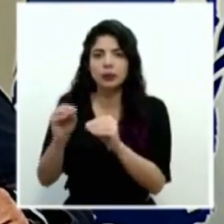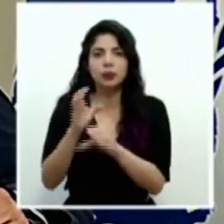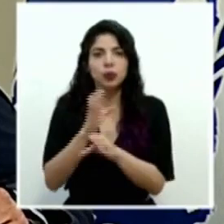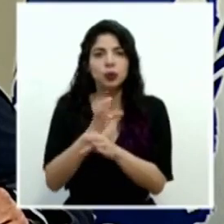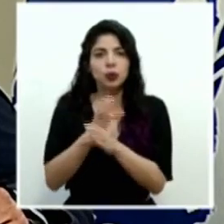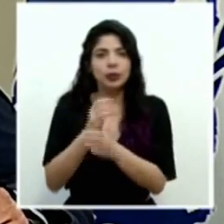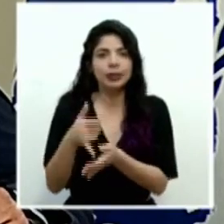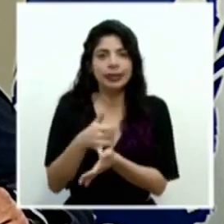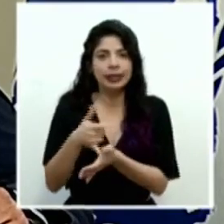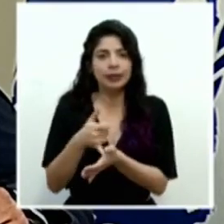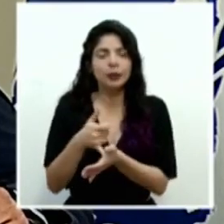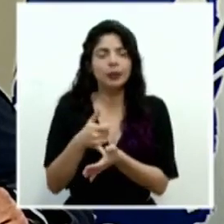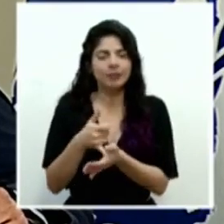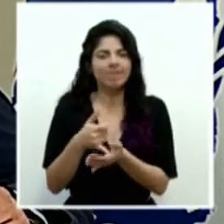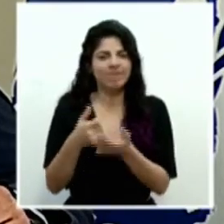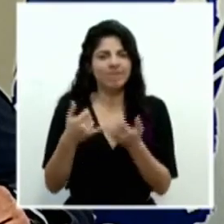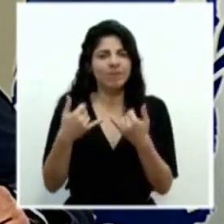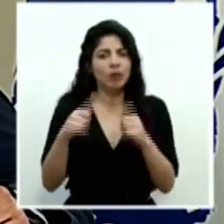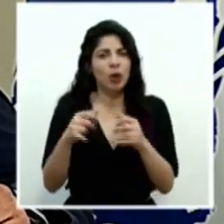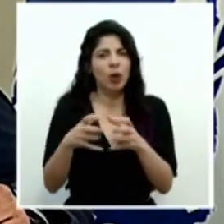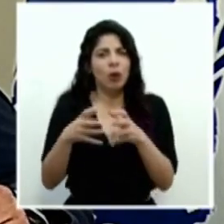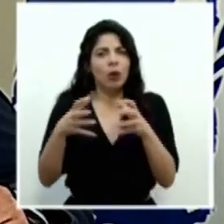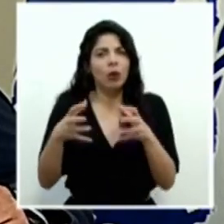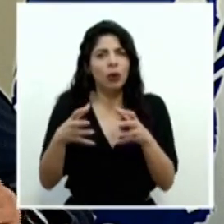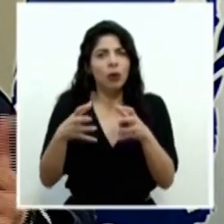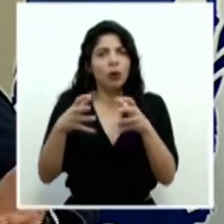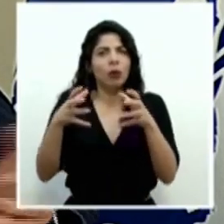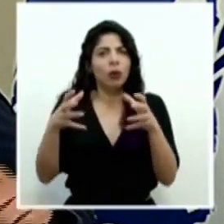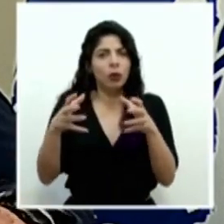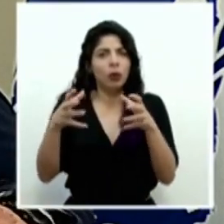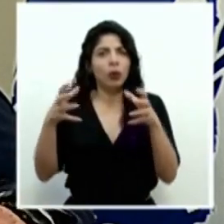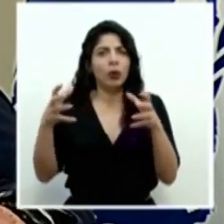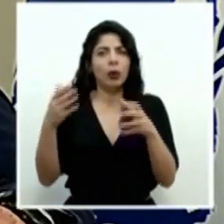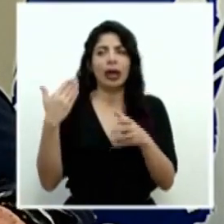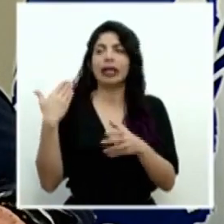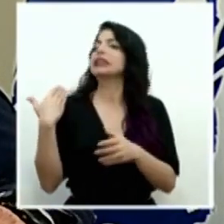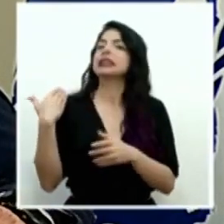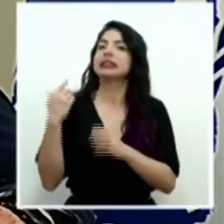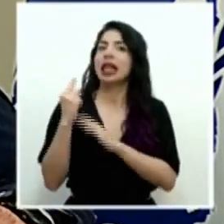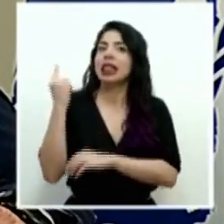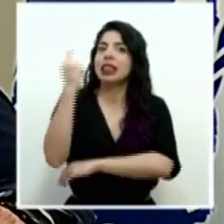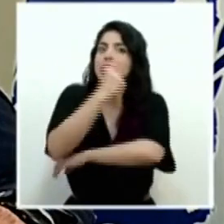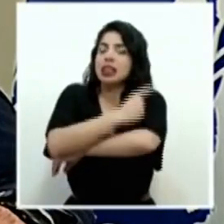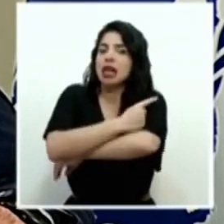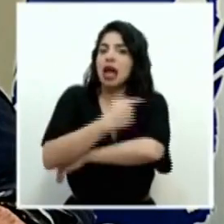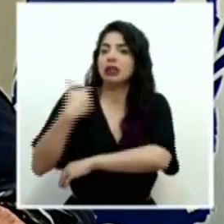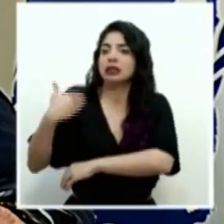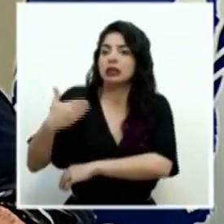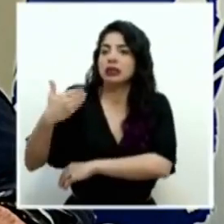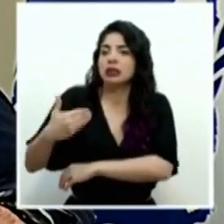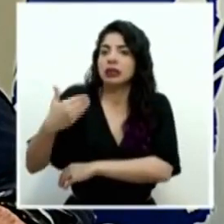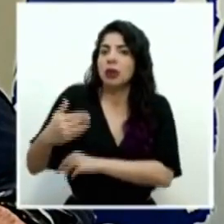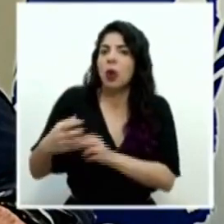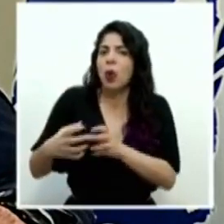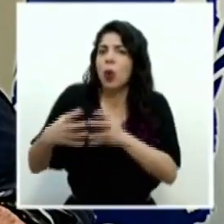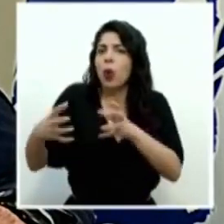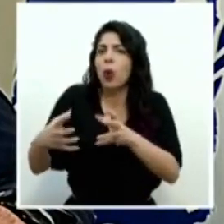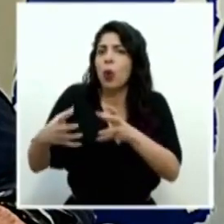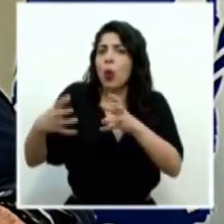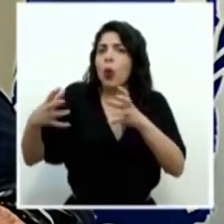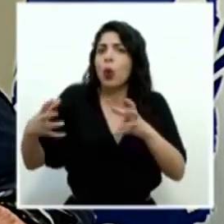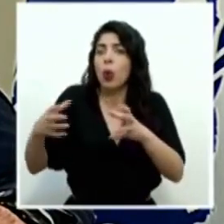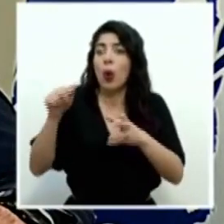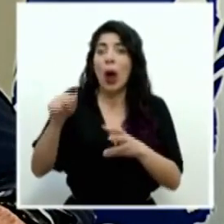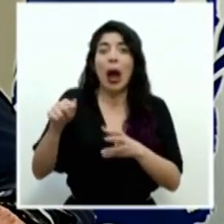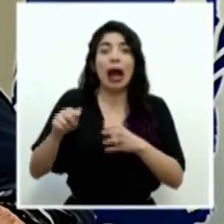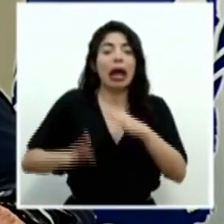de cuidados intensivos. Sigue siendo y va elevando siempre en las últimas días la cifra para